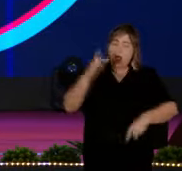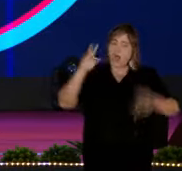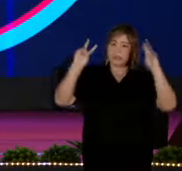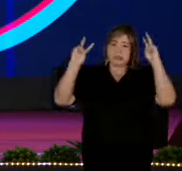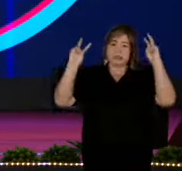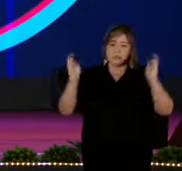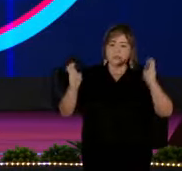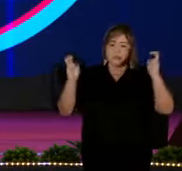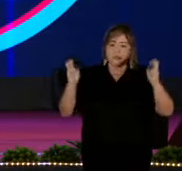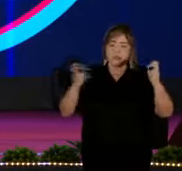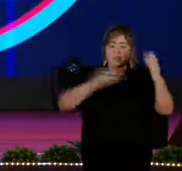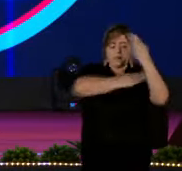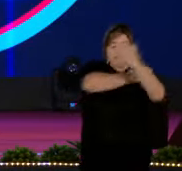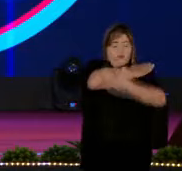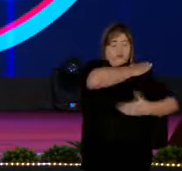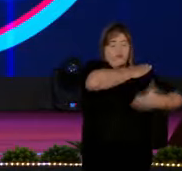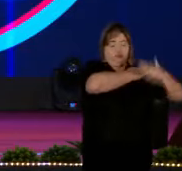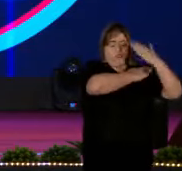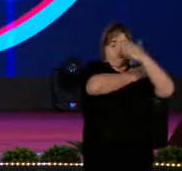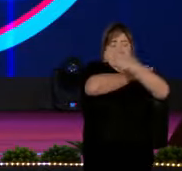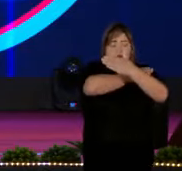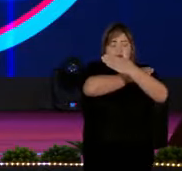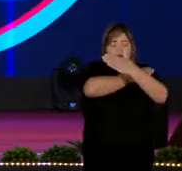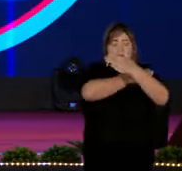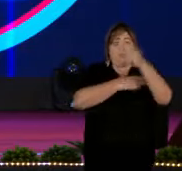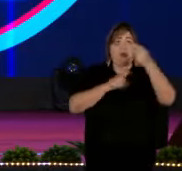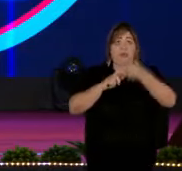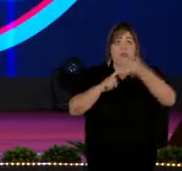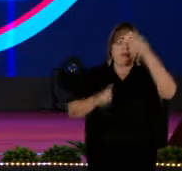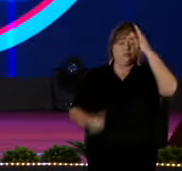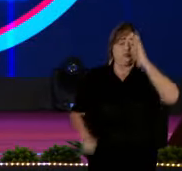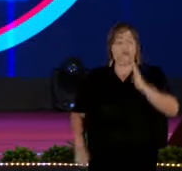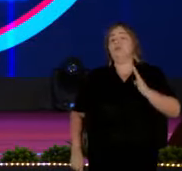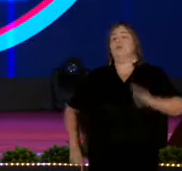nos envió en esta alta tierra